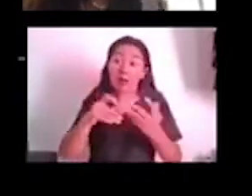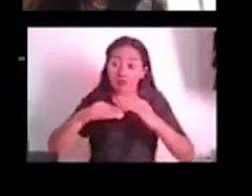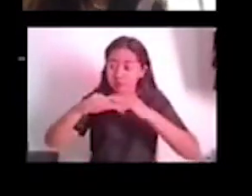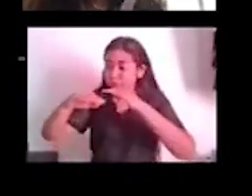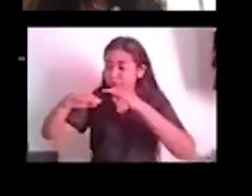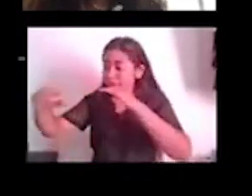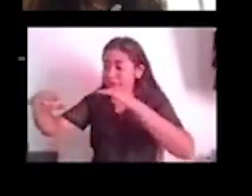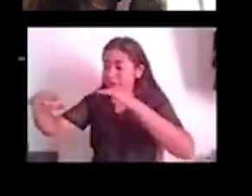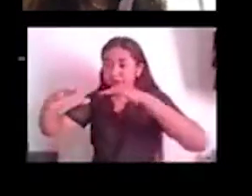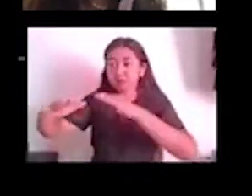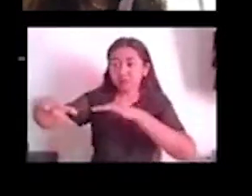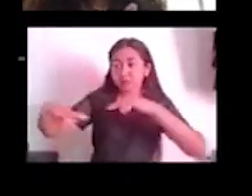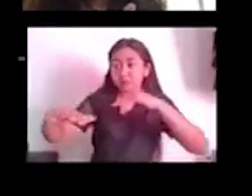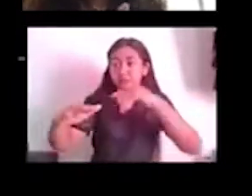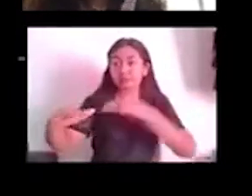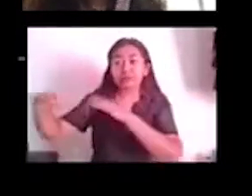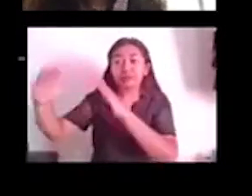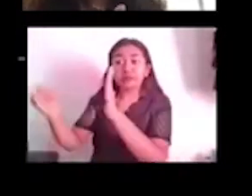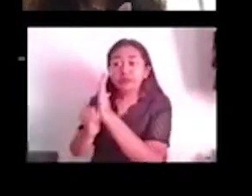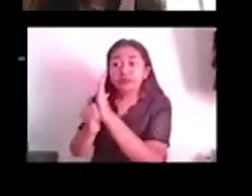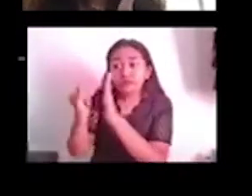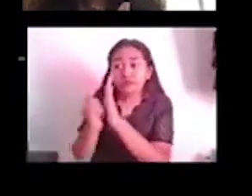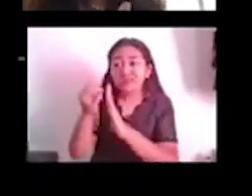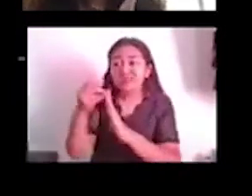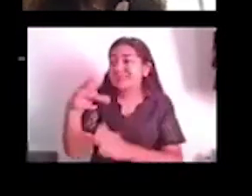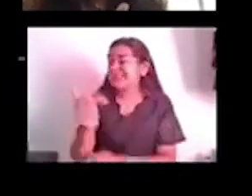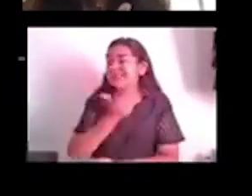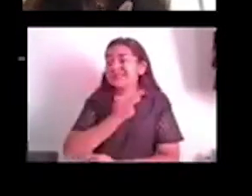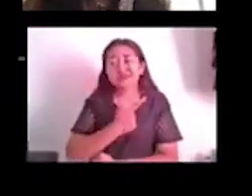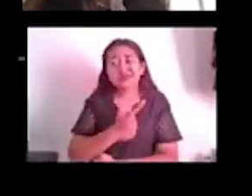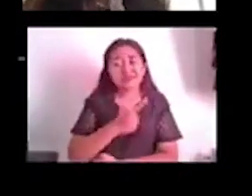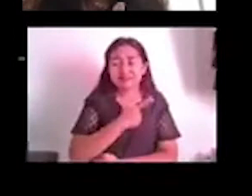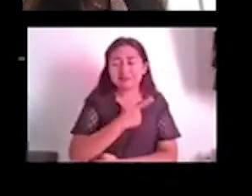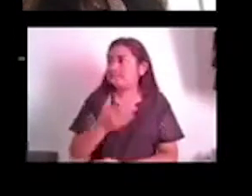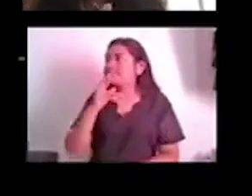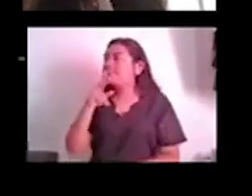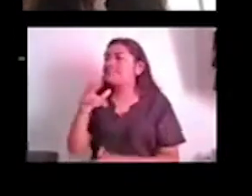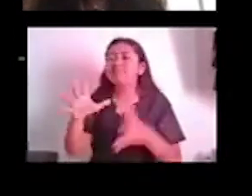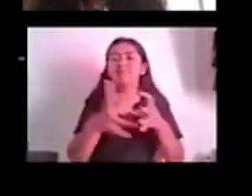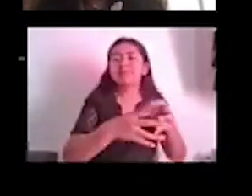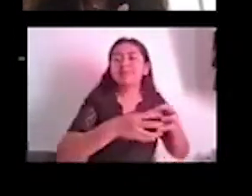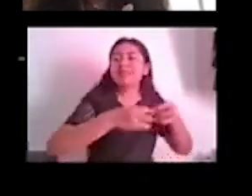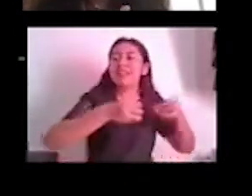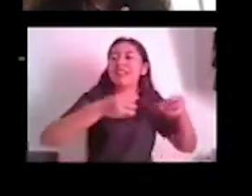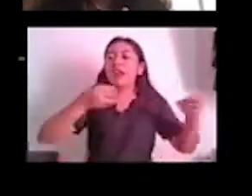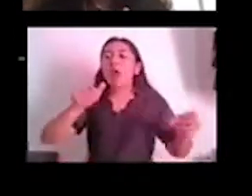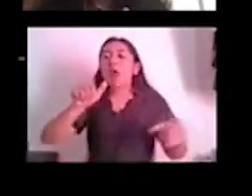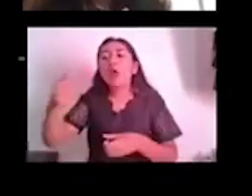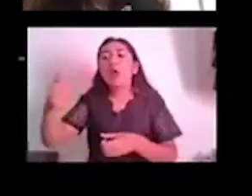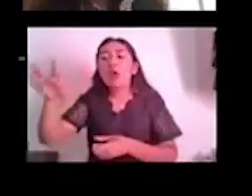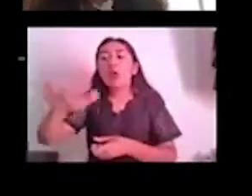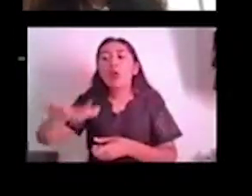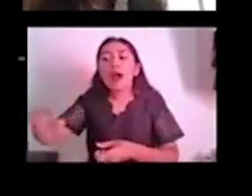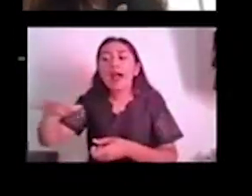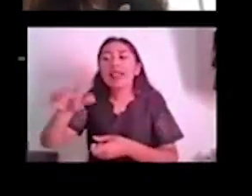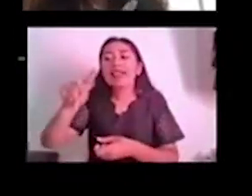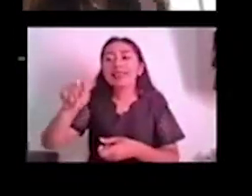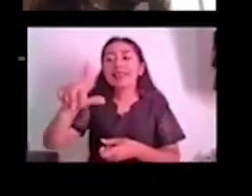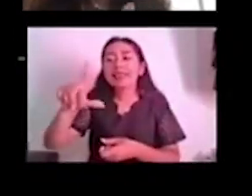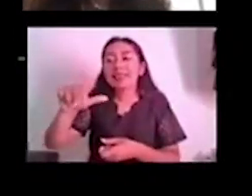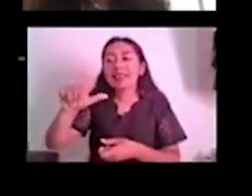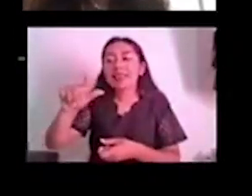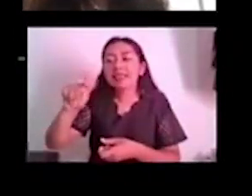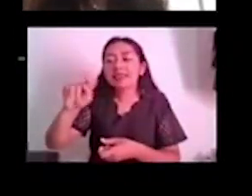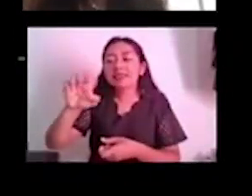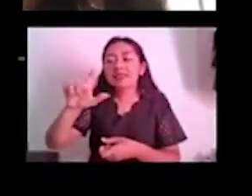se dividen y se funda la ciudad de México Tlatelolco por los nahuas disidentes, digamos, que no están de acuerdo y